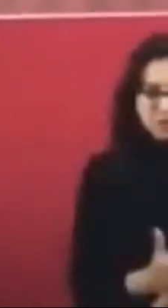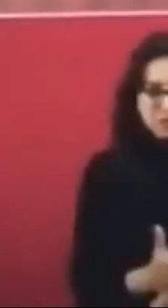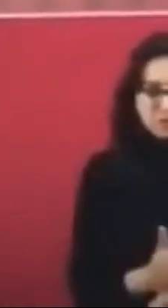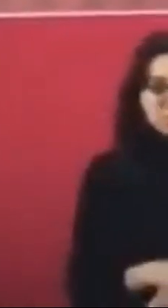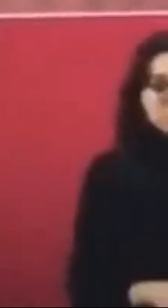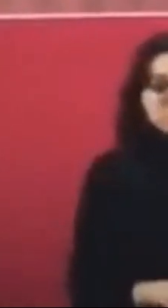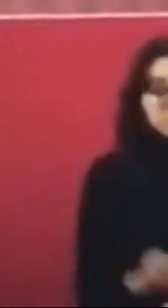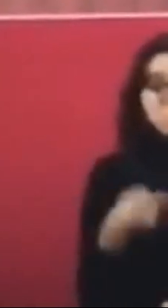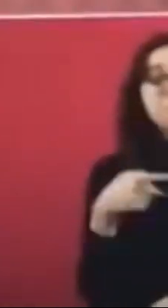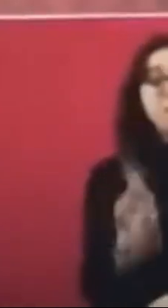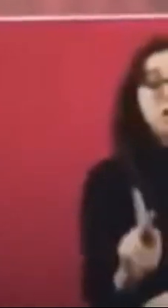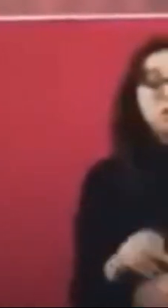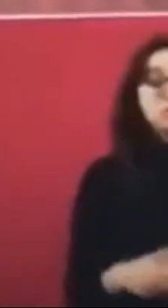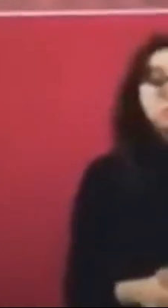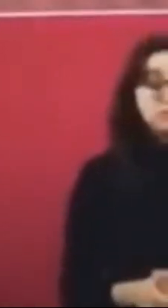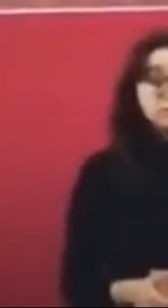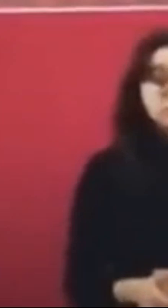sin embargo,